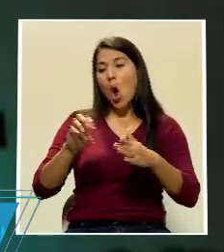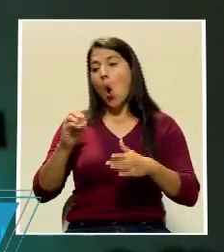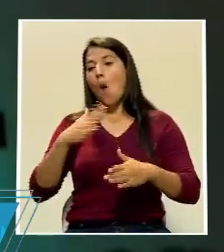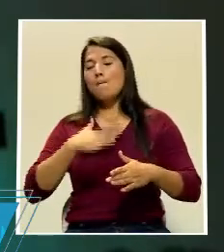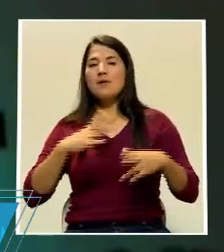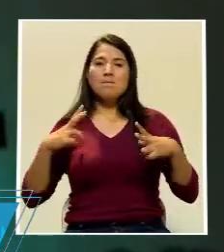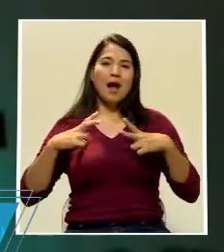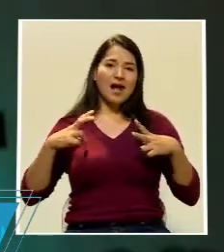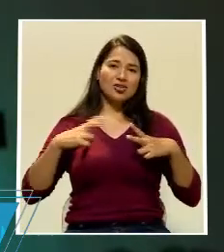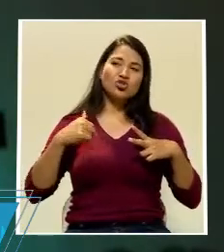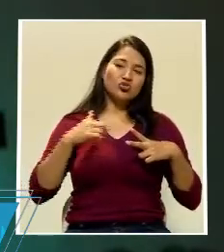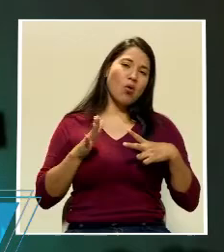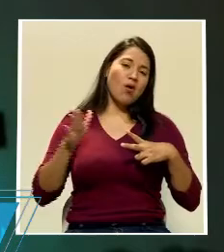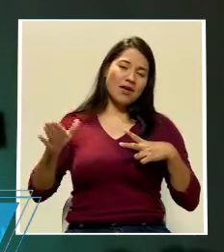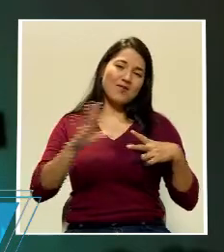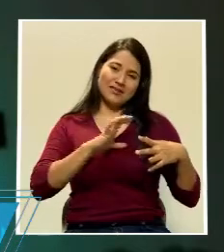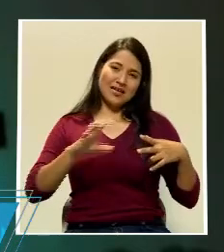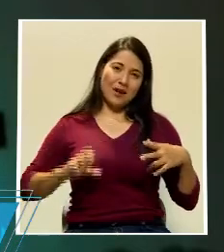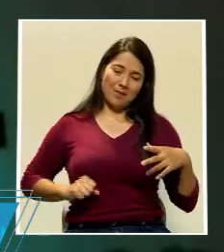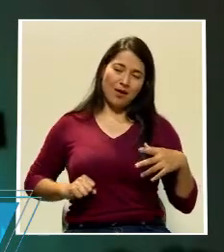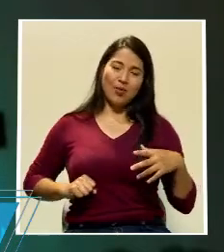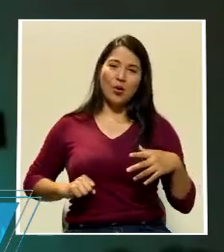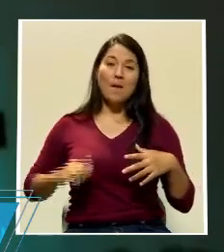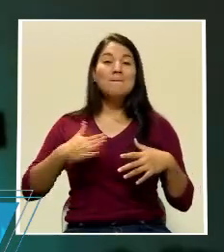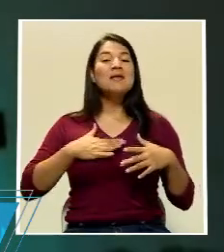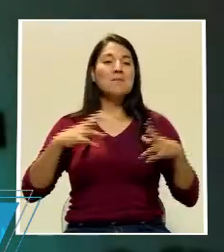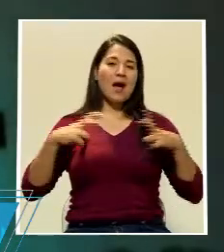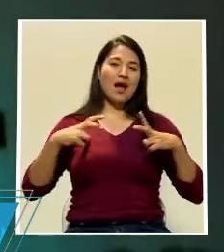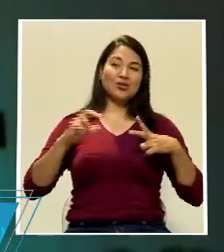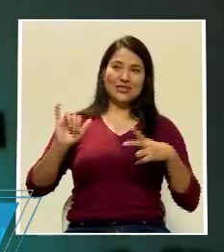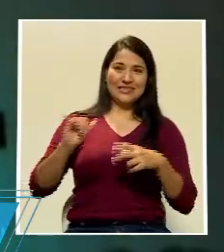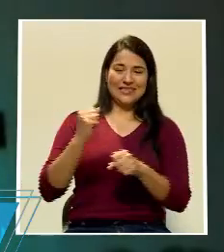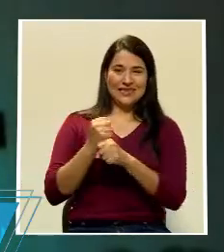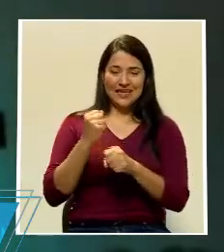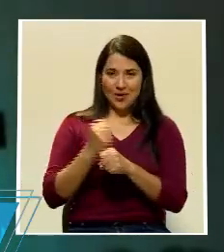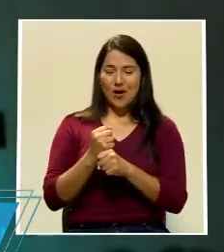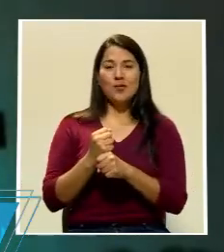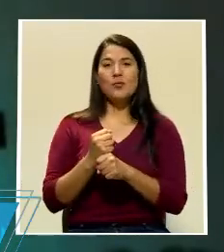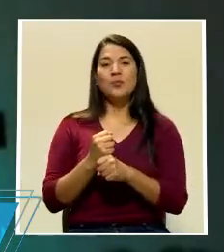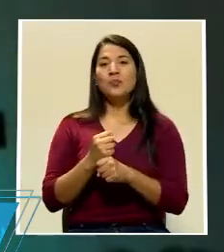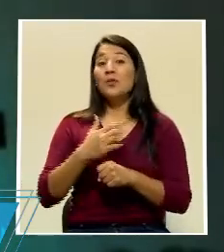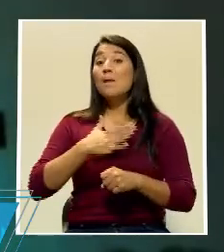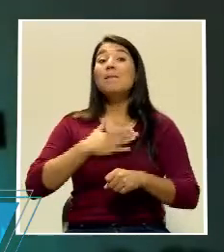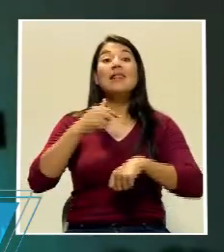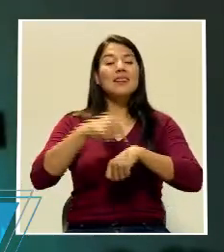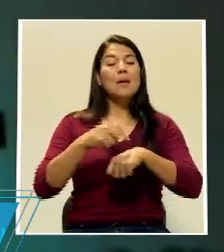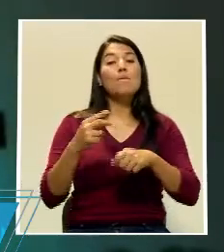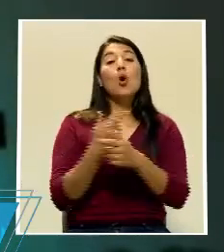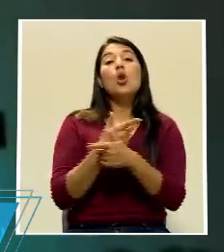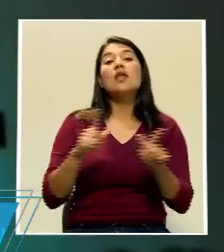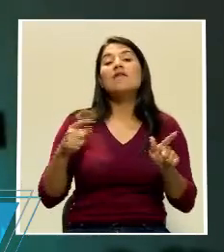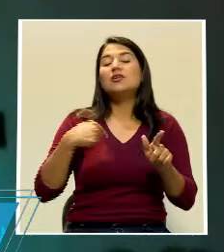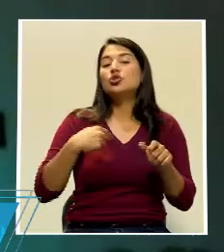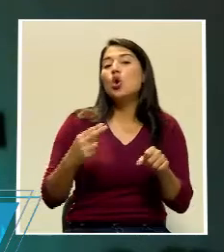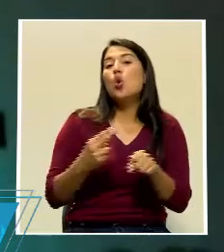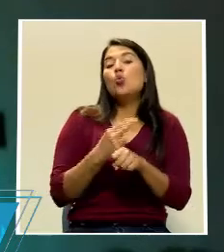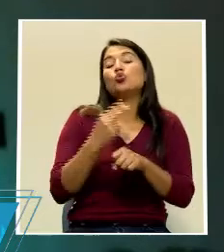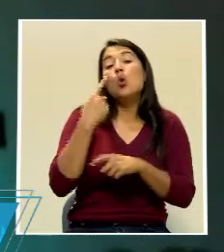El Salvador, fueron ese trabajo, por así decirlo, pero es eso, de que yo mis tiempos libres yo los utilizo realmente